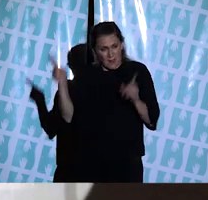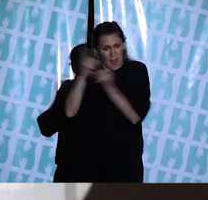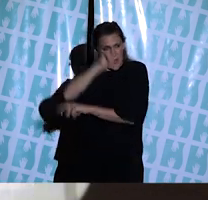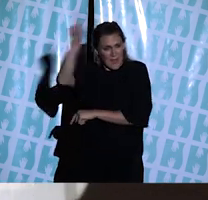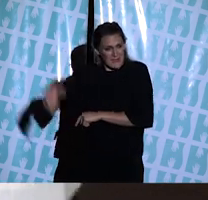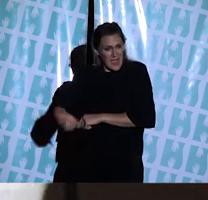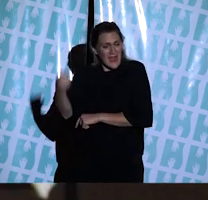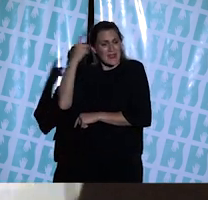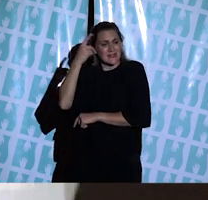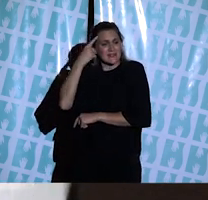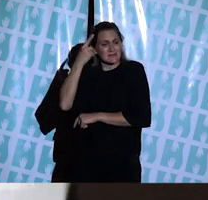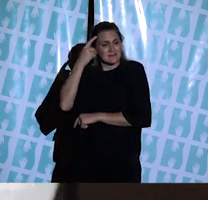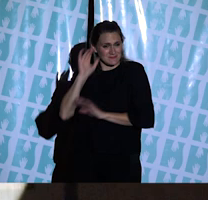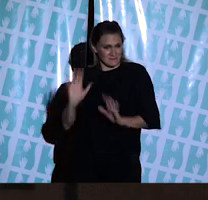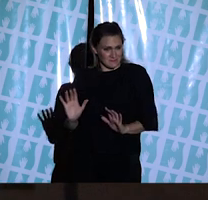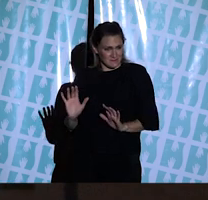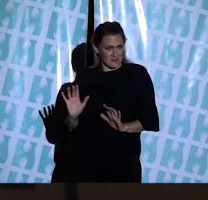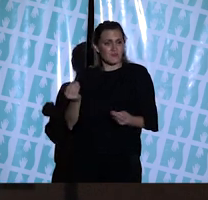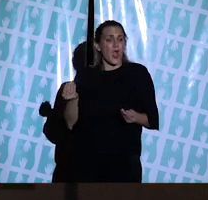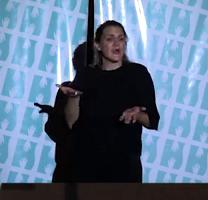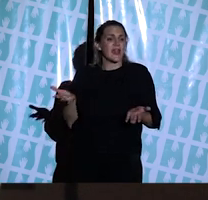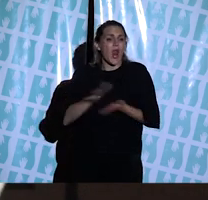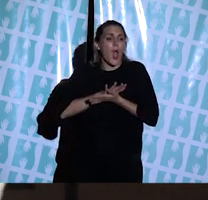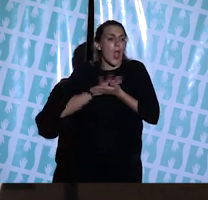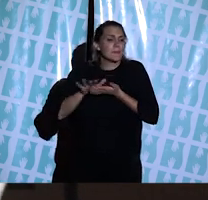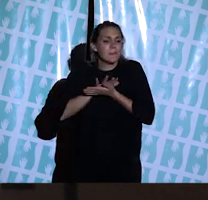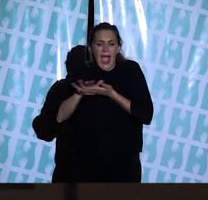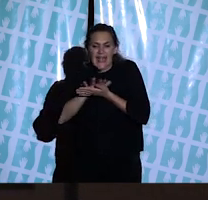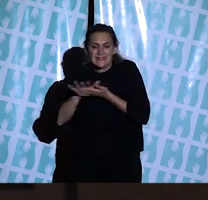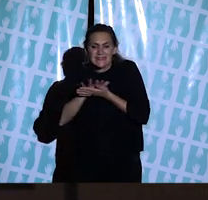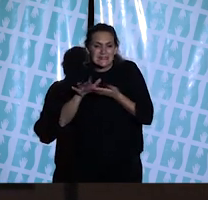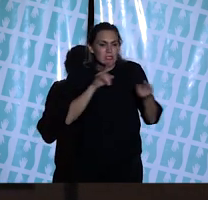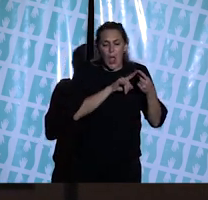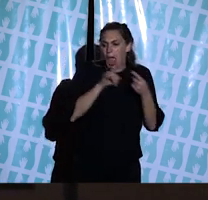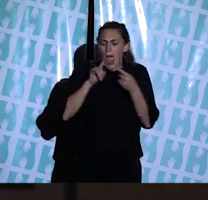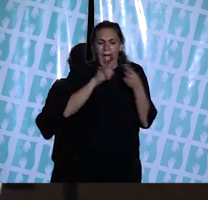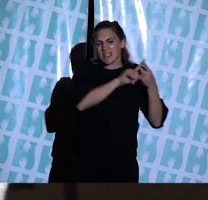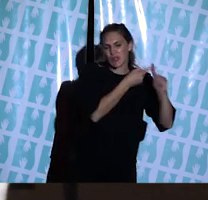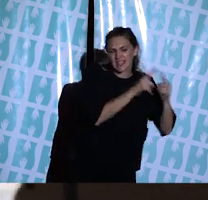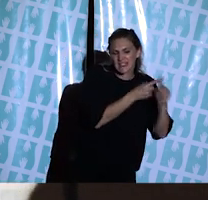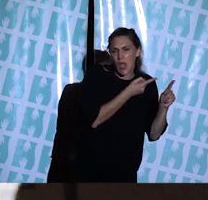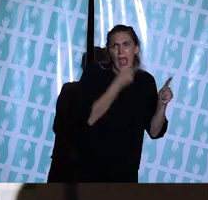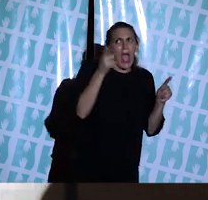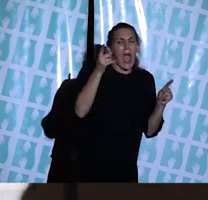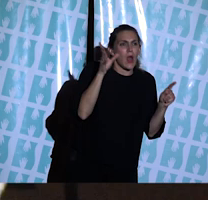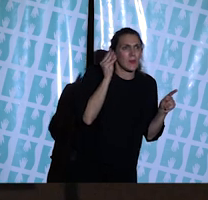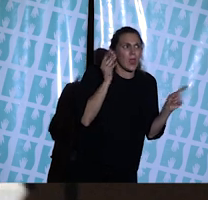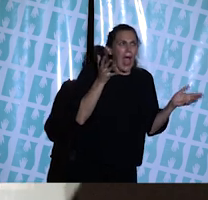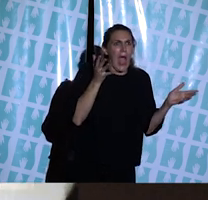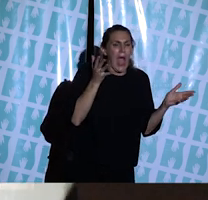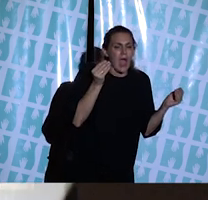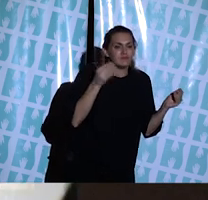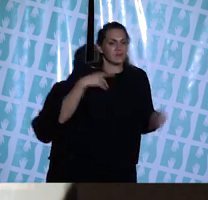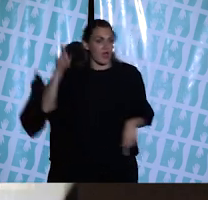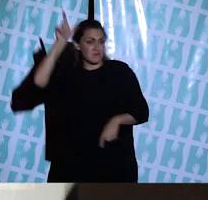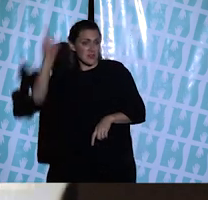las asociaciones esas que nos sirven para sobrevivir. Pensar mucho y hacer asociaciones nos lleva a construir una